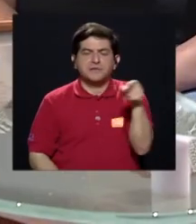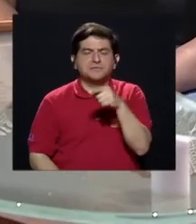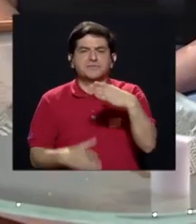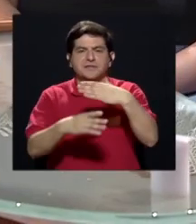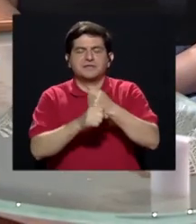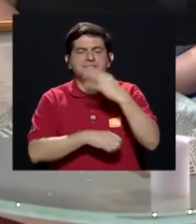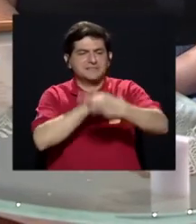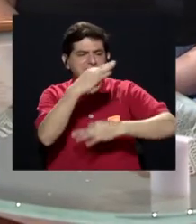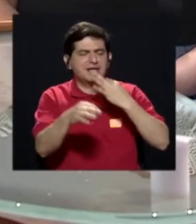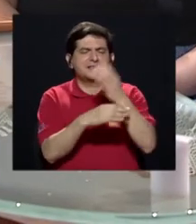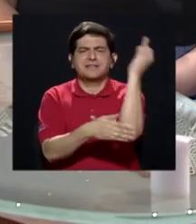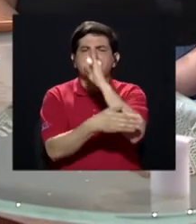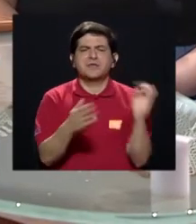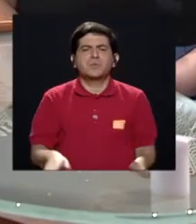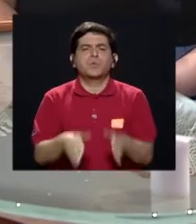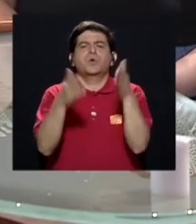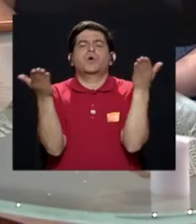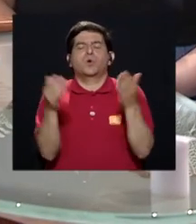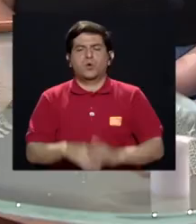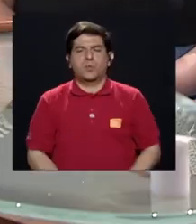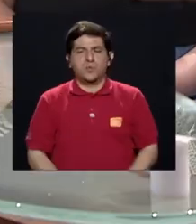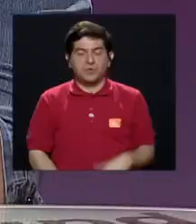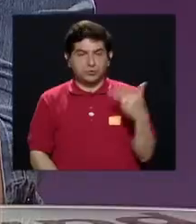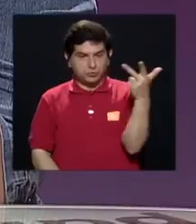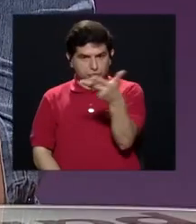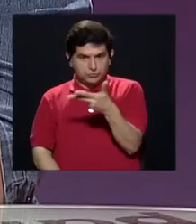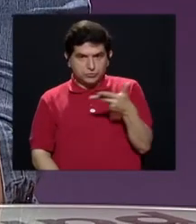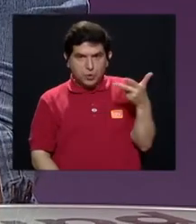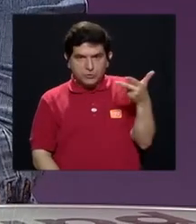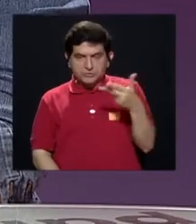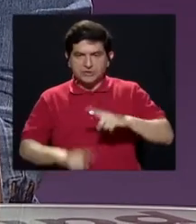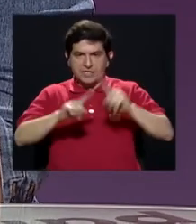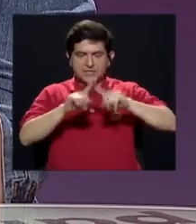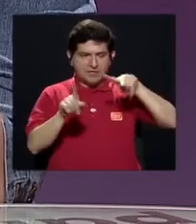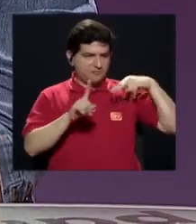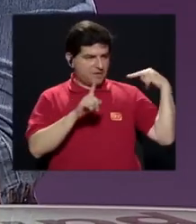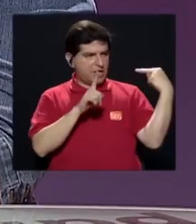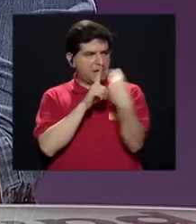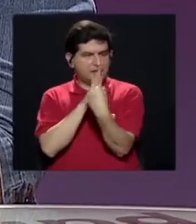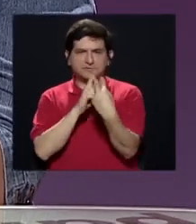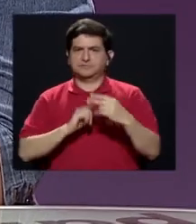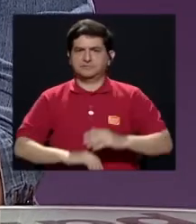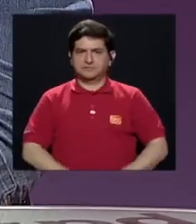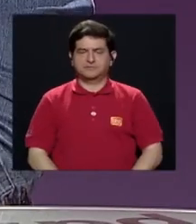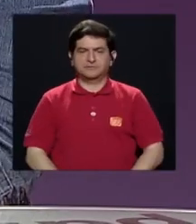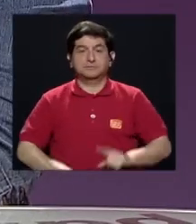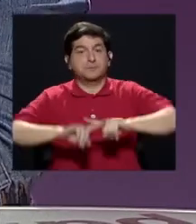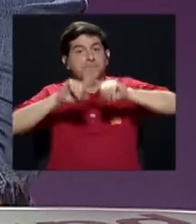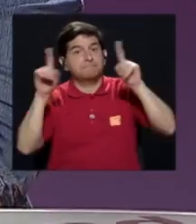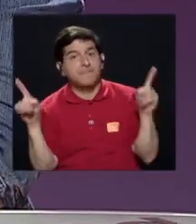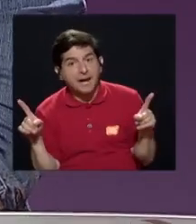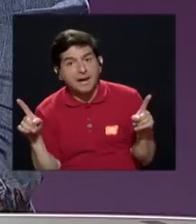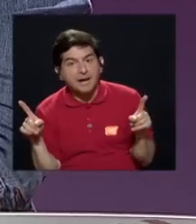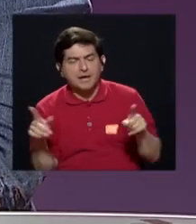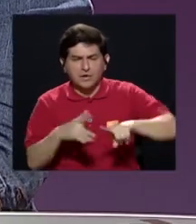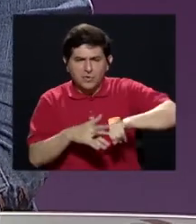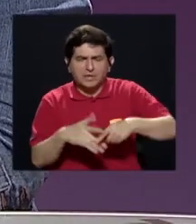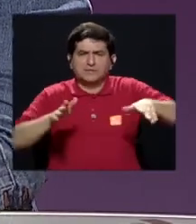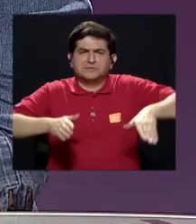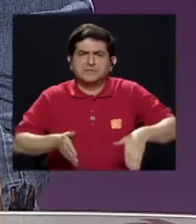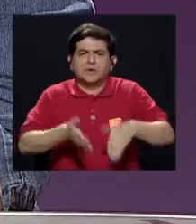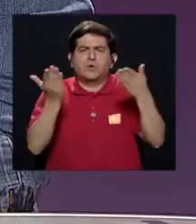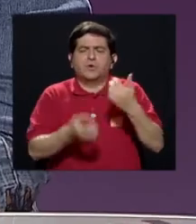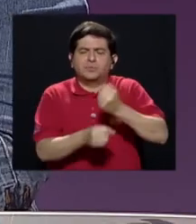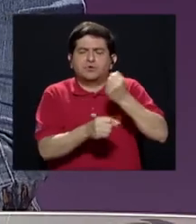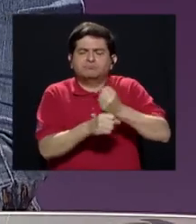realizar este tipo de arte? Porque los tres, ¿verdad?, son desde varios enfoques bastante diferentes, pero ¿cómo inician ustedes en